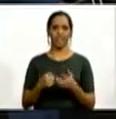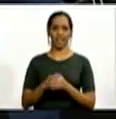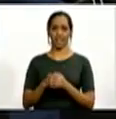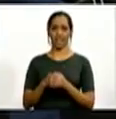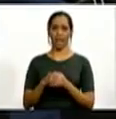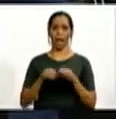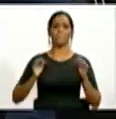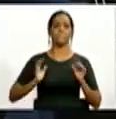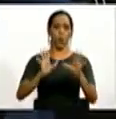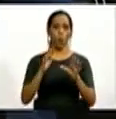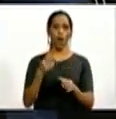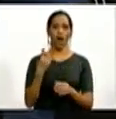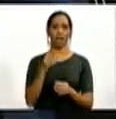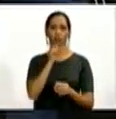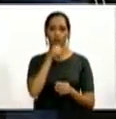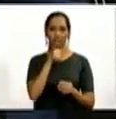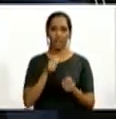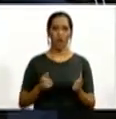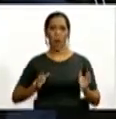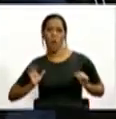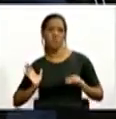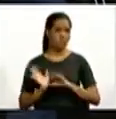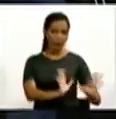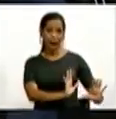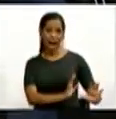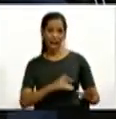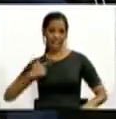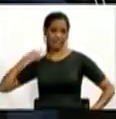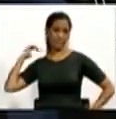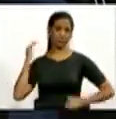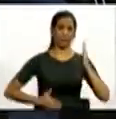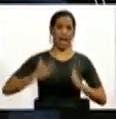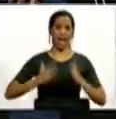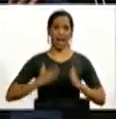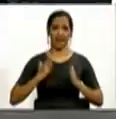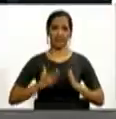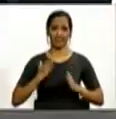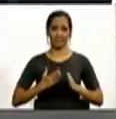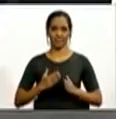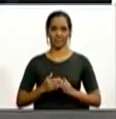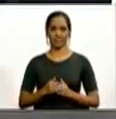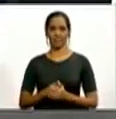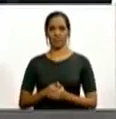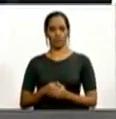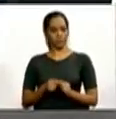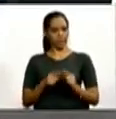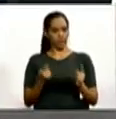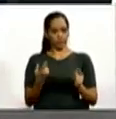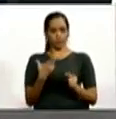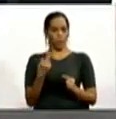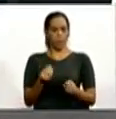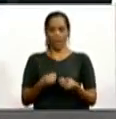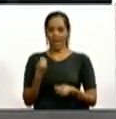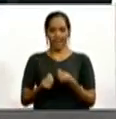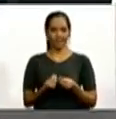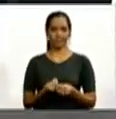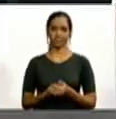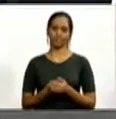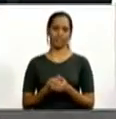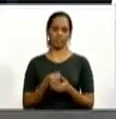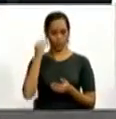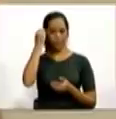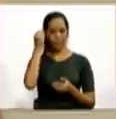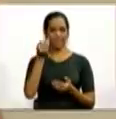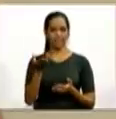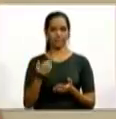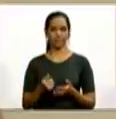señoras y un viejito que estaba ahí. ¡Guau! Y salió corriendo. pero no lo puedes hacer. No, Luis, ¿qué opinas tú de